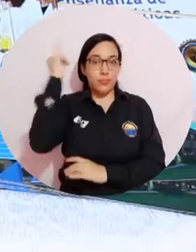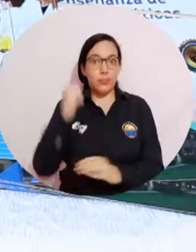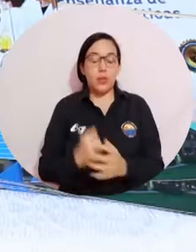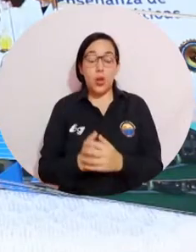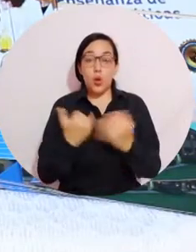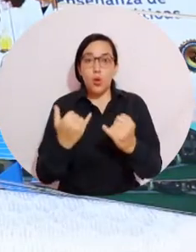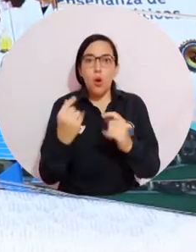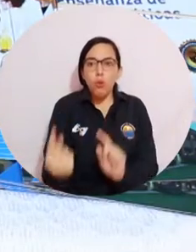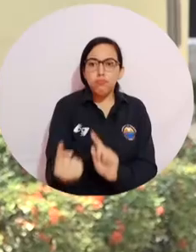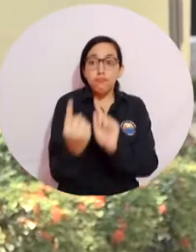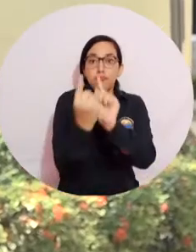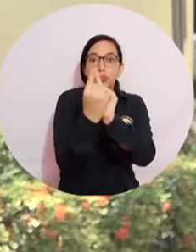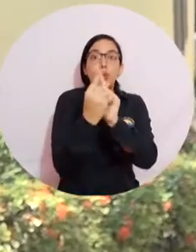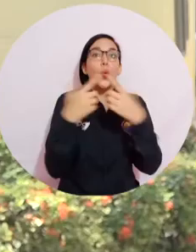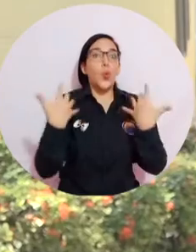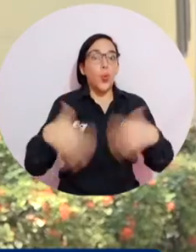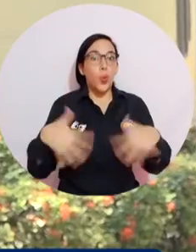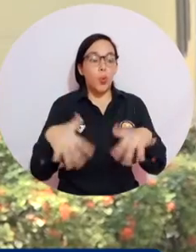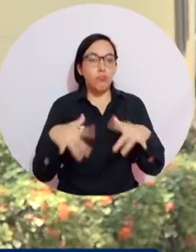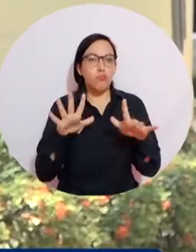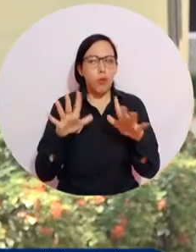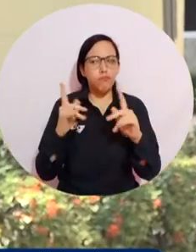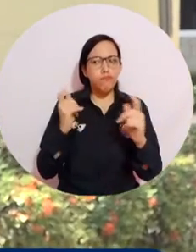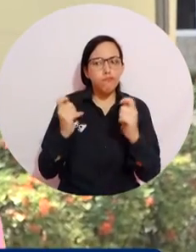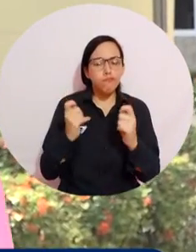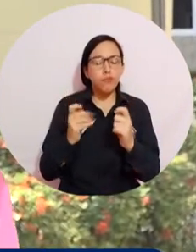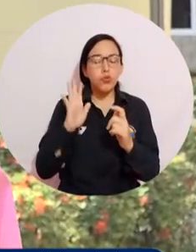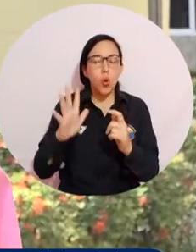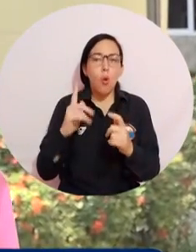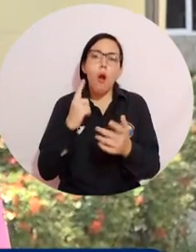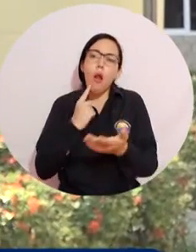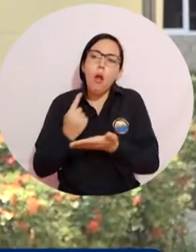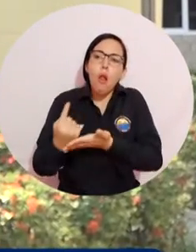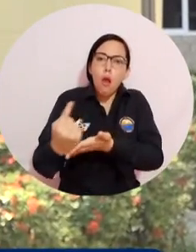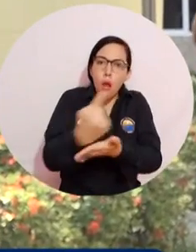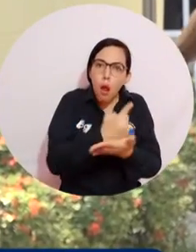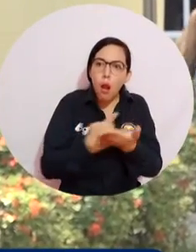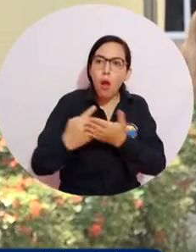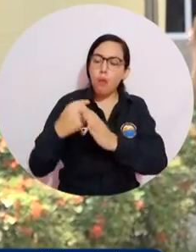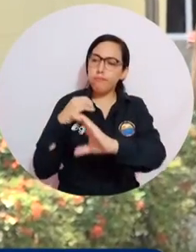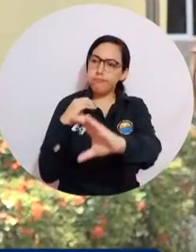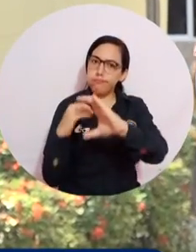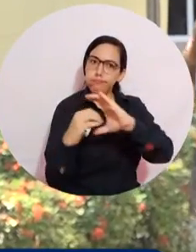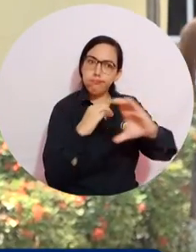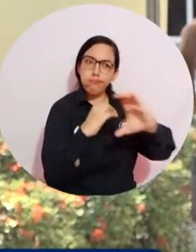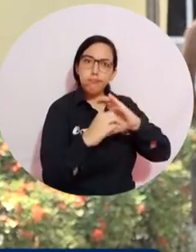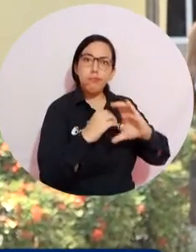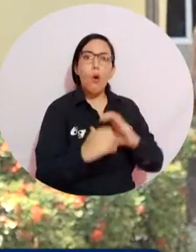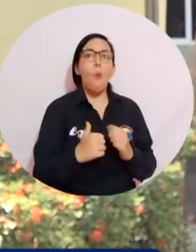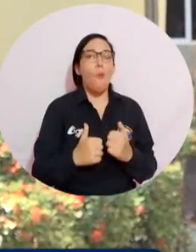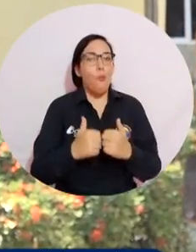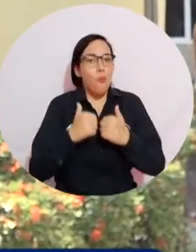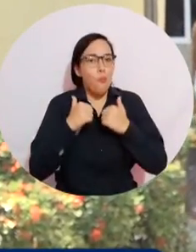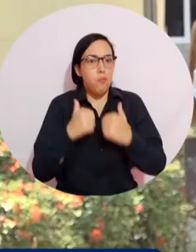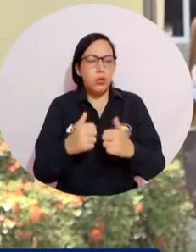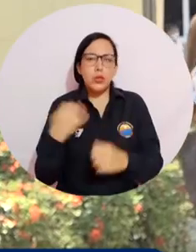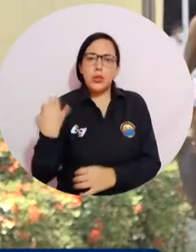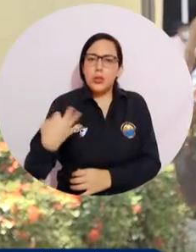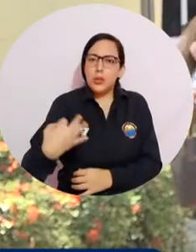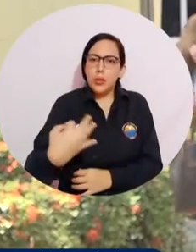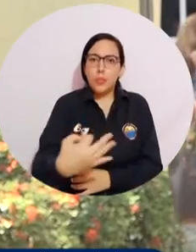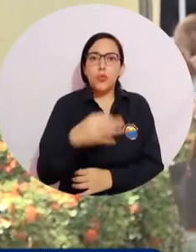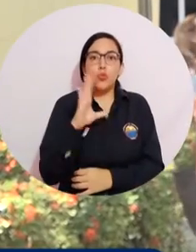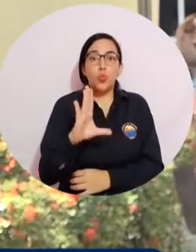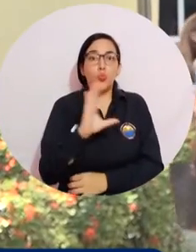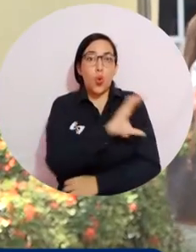oferta académica. Este encuentro estratégico obedece también a esas conversaciones y esa buena comunicación que ha existido